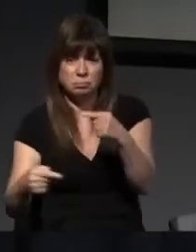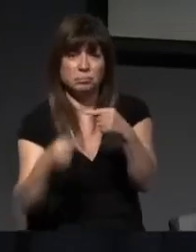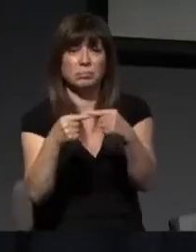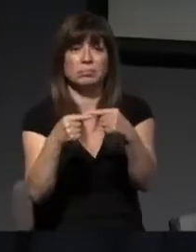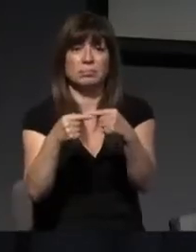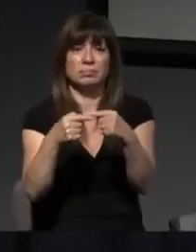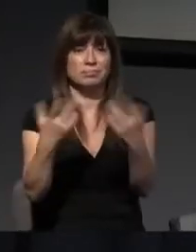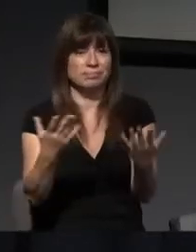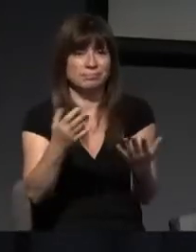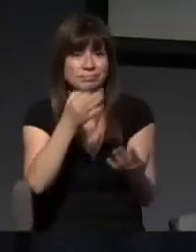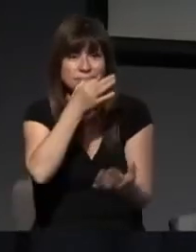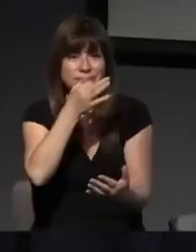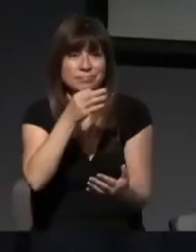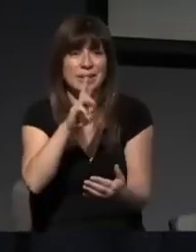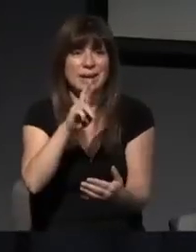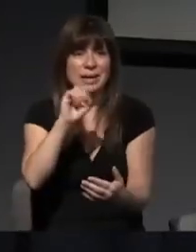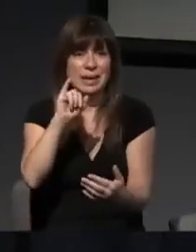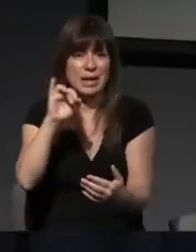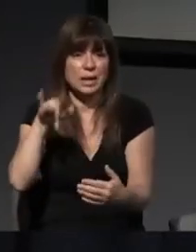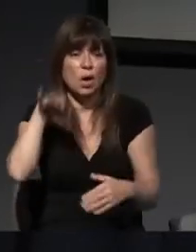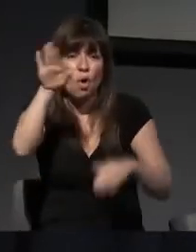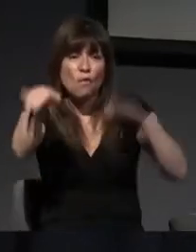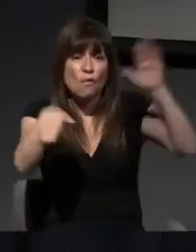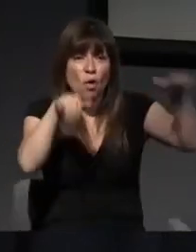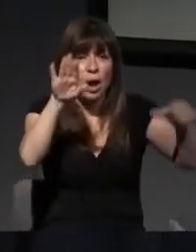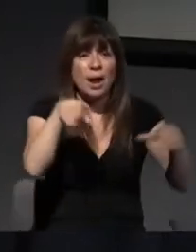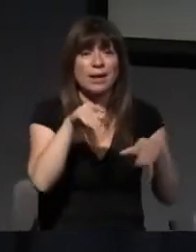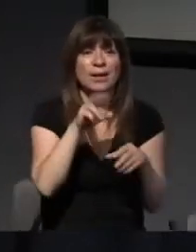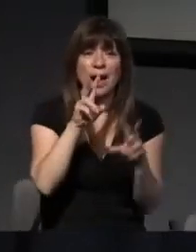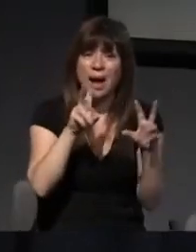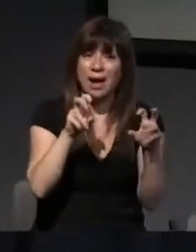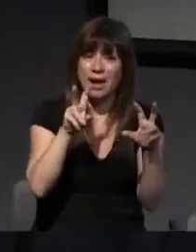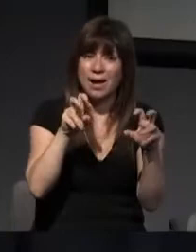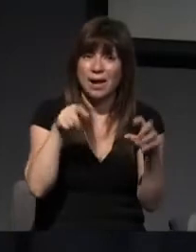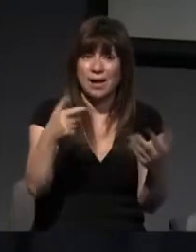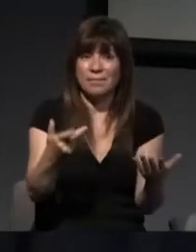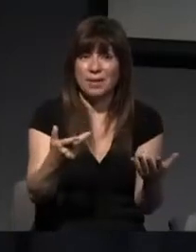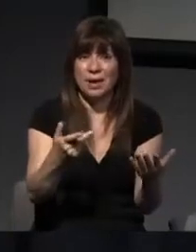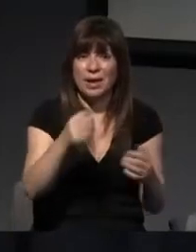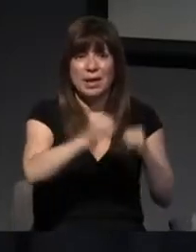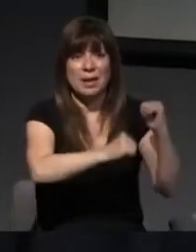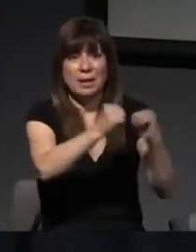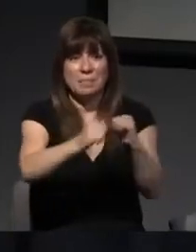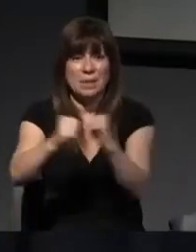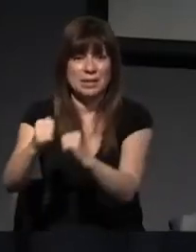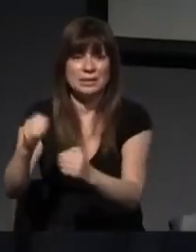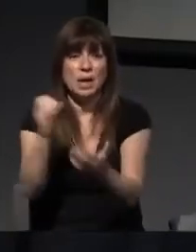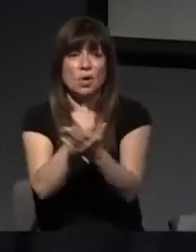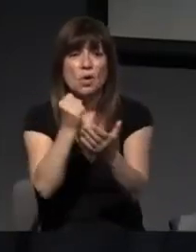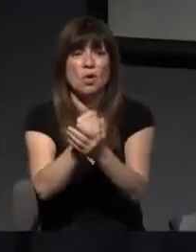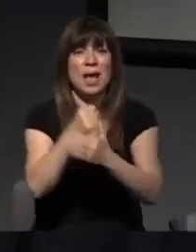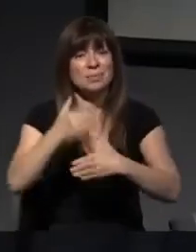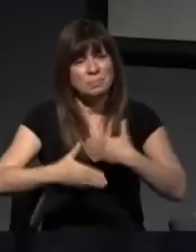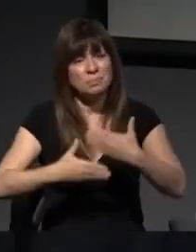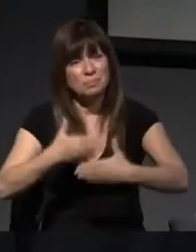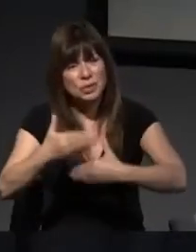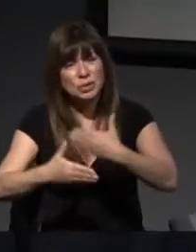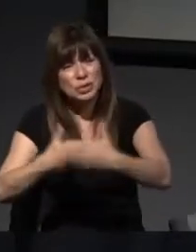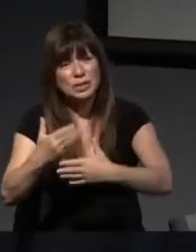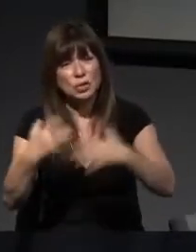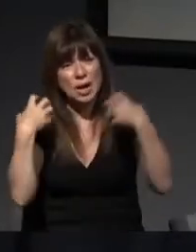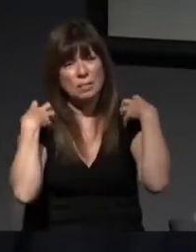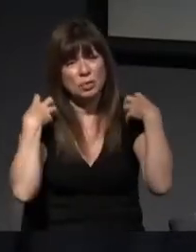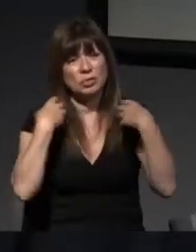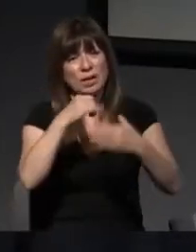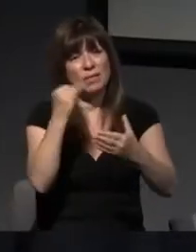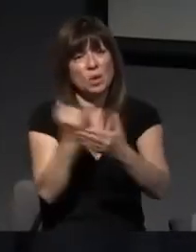la REIN. La REIN habla de convocar, incentivar y compartir entre las empresas para lograr un proceso responsable de inclusión laboral